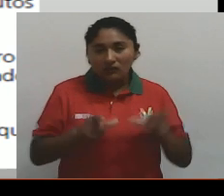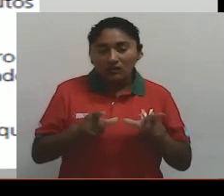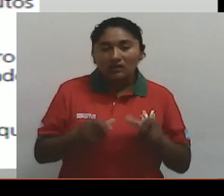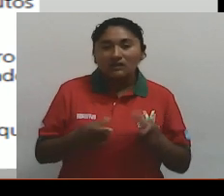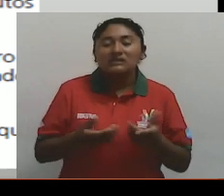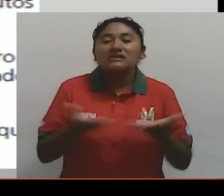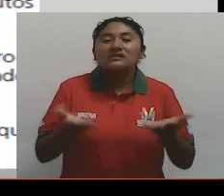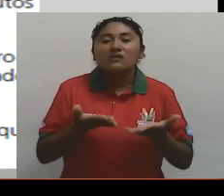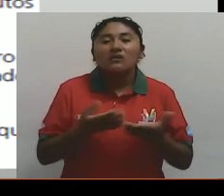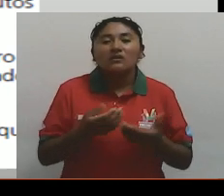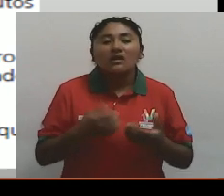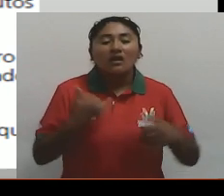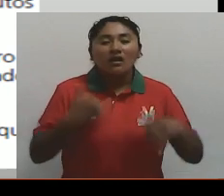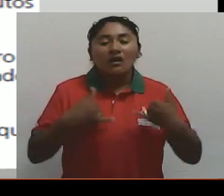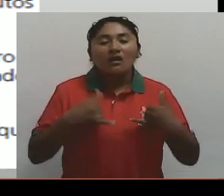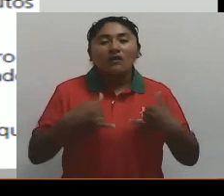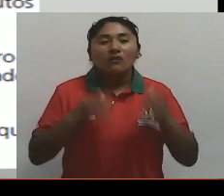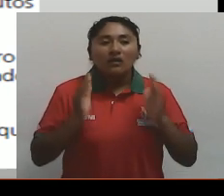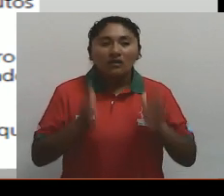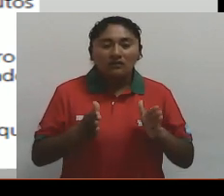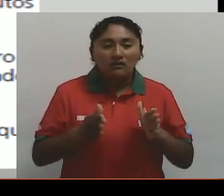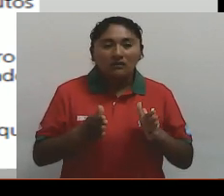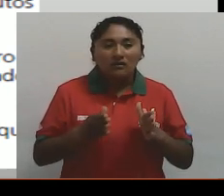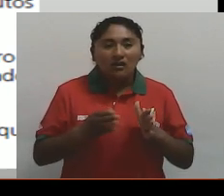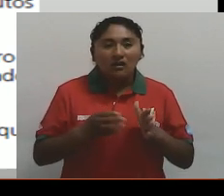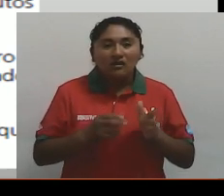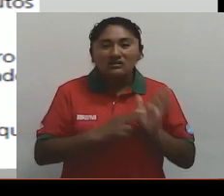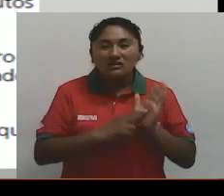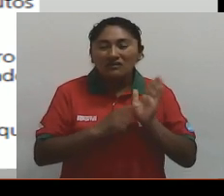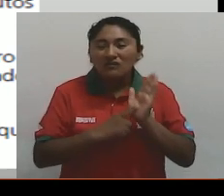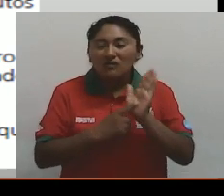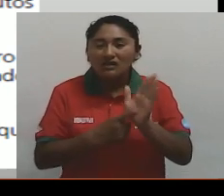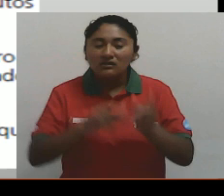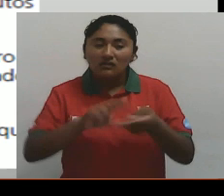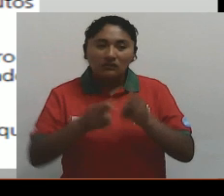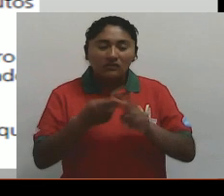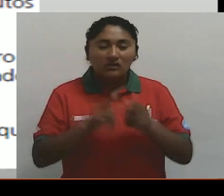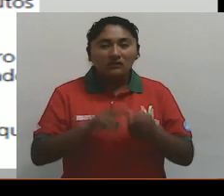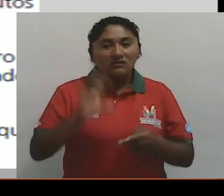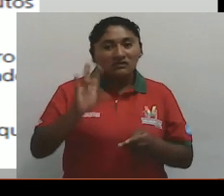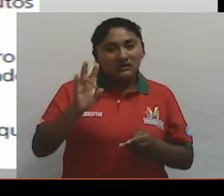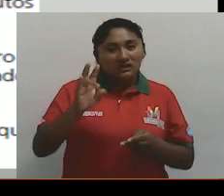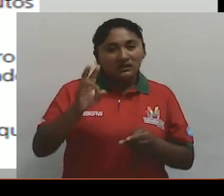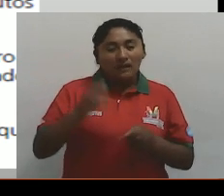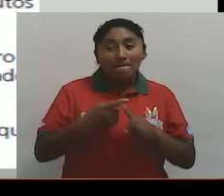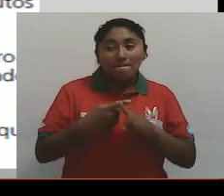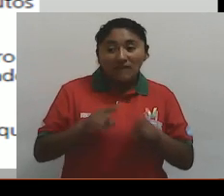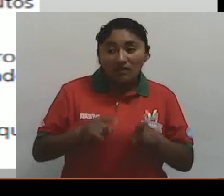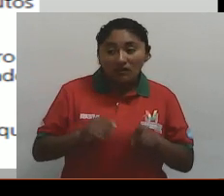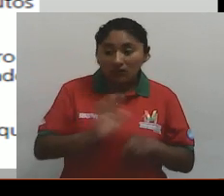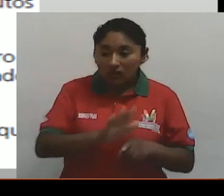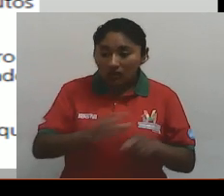el jugador número 7, pero se encuentra en la cancha el jugador número 1.